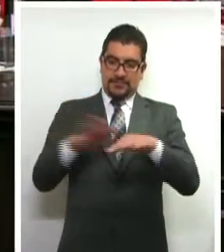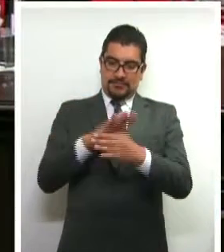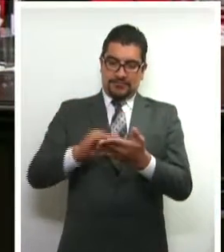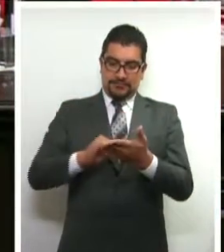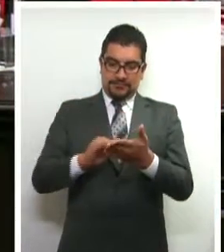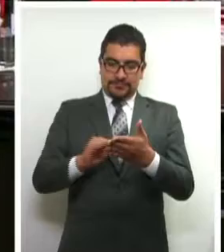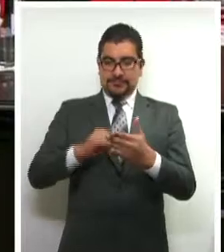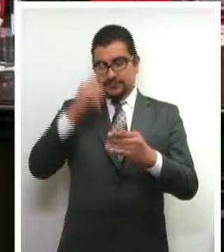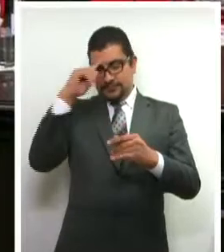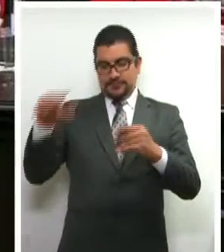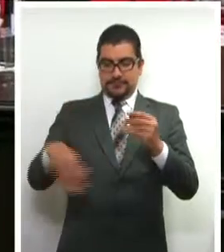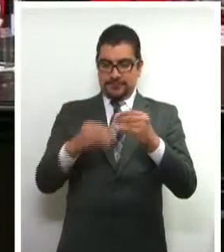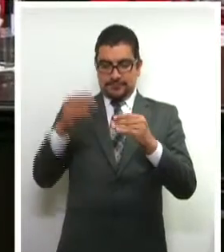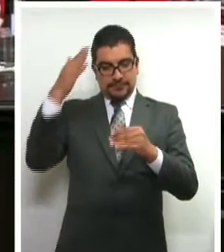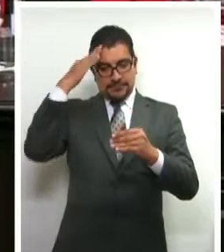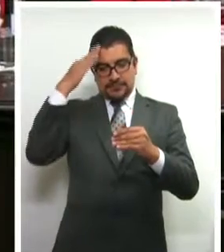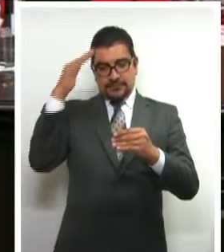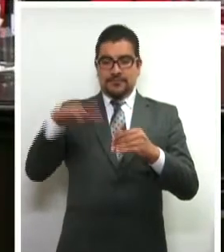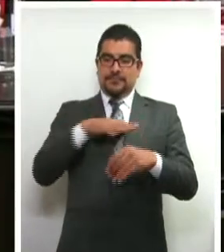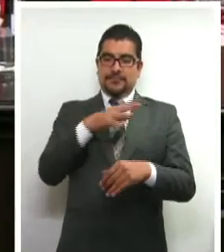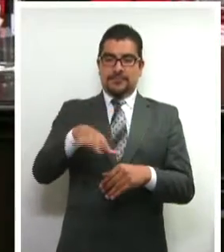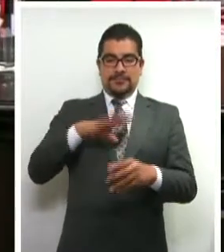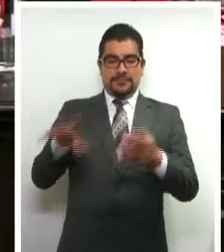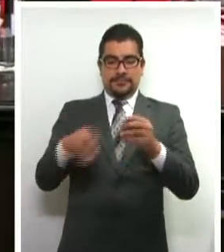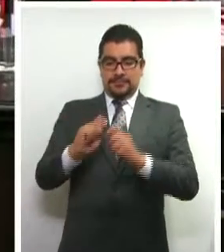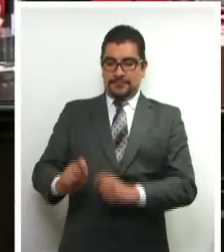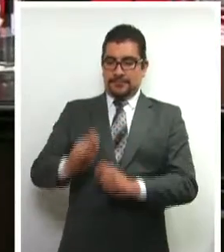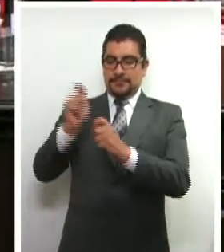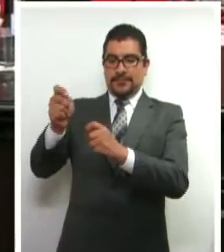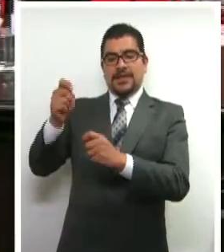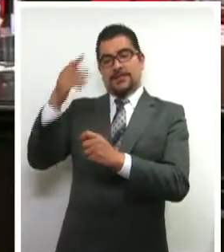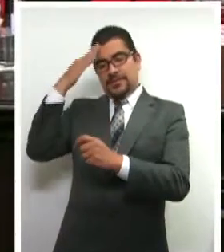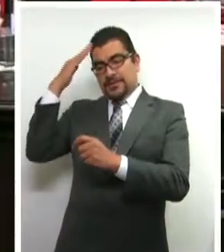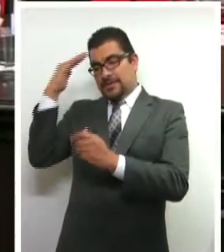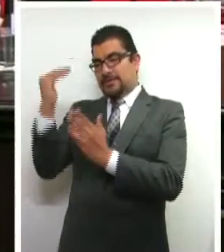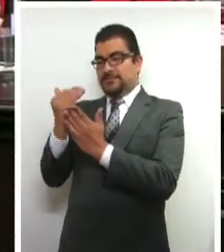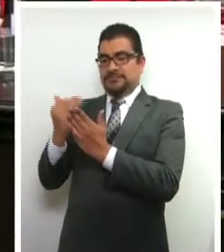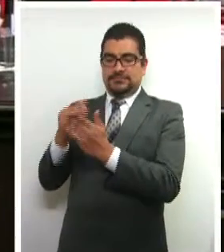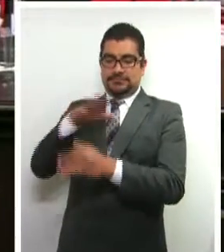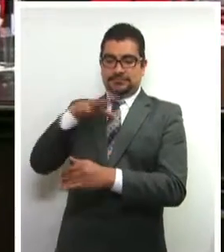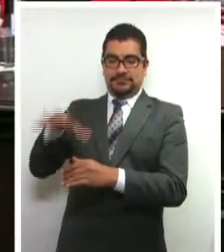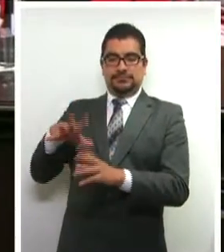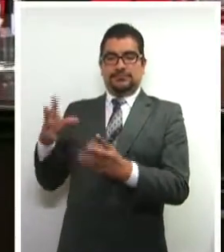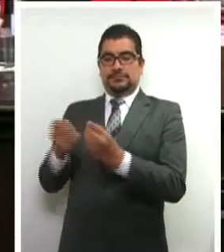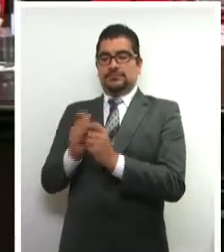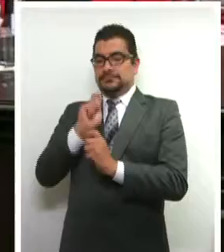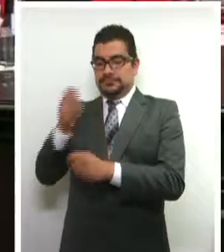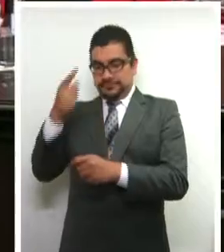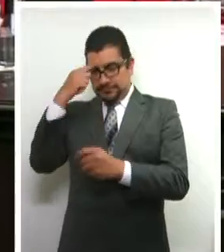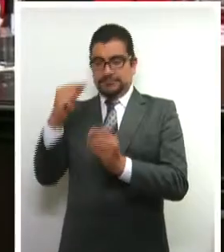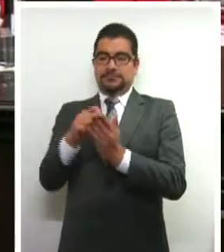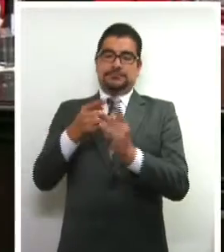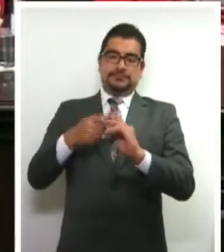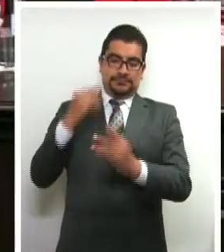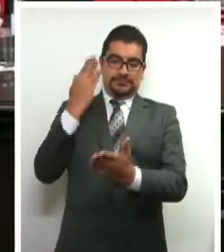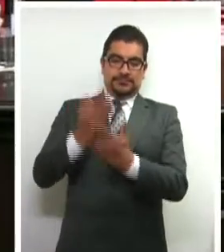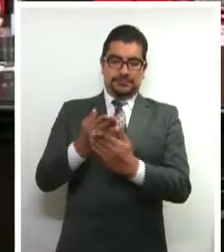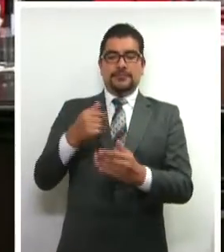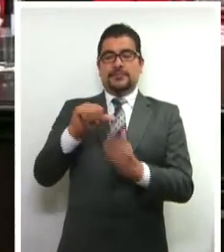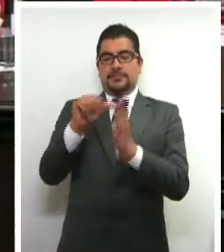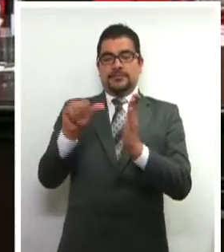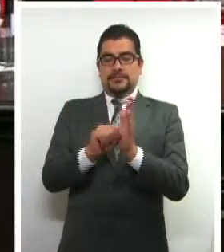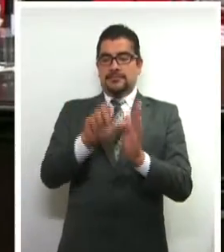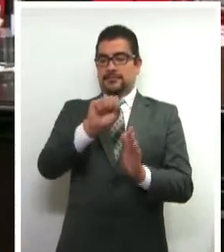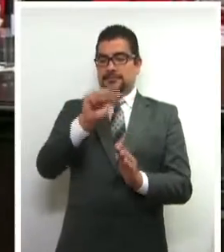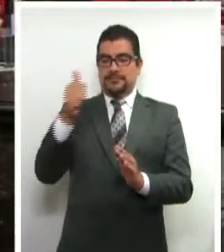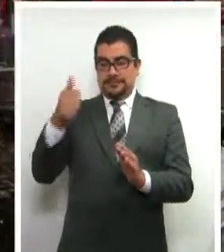principios generales se turna a la Comisión de Principios Generales. La iniciativa que modifica el artículo 66